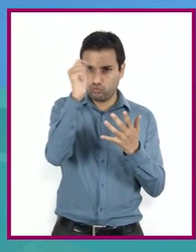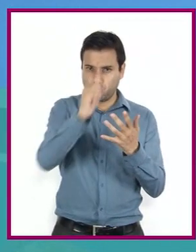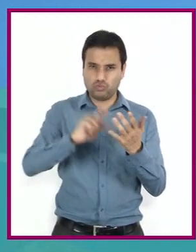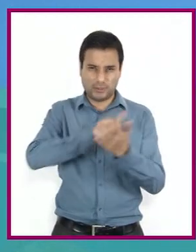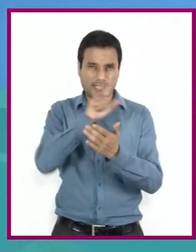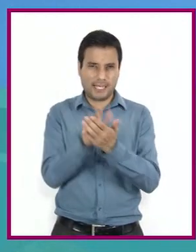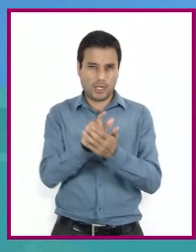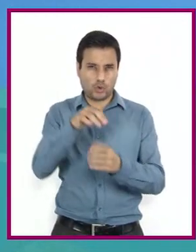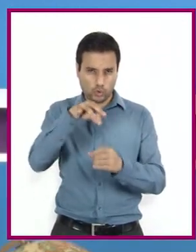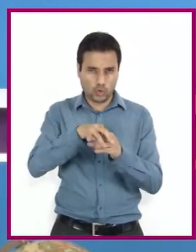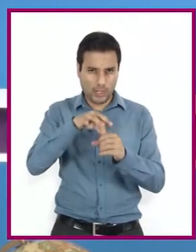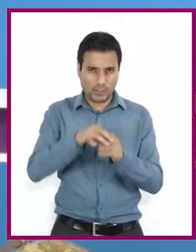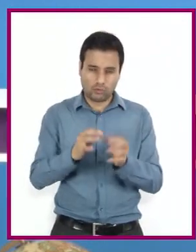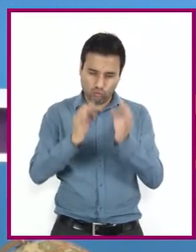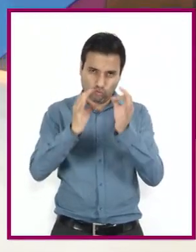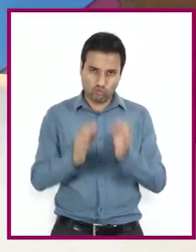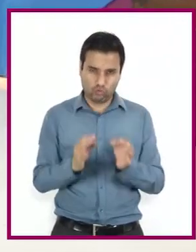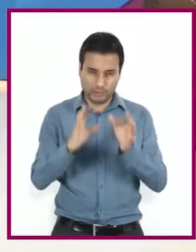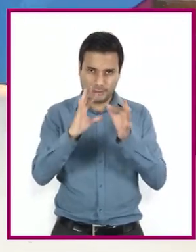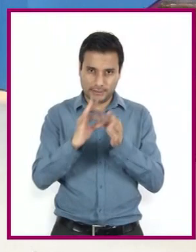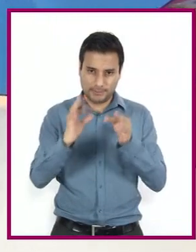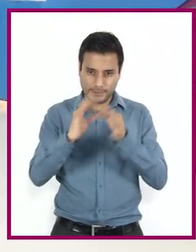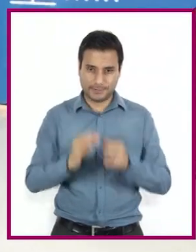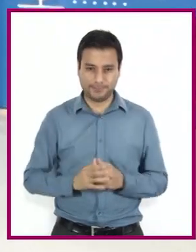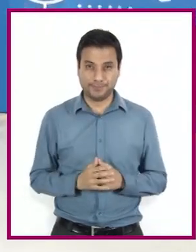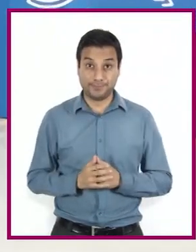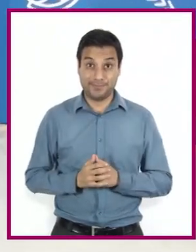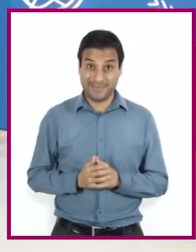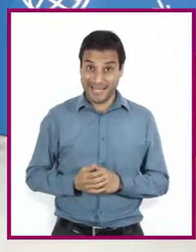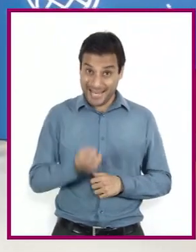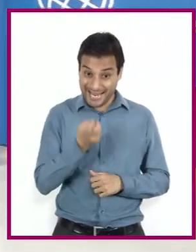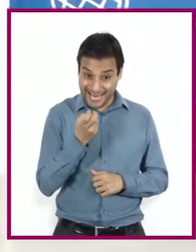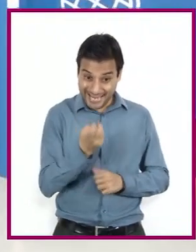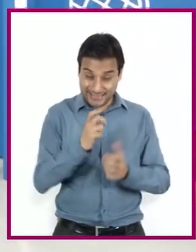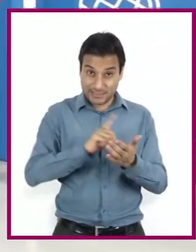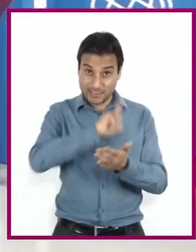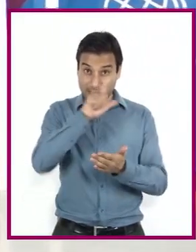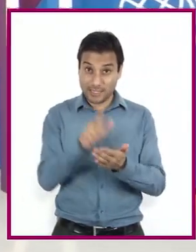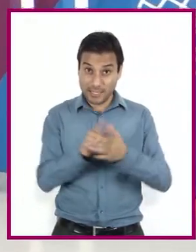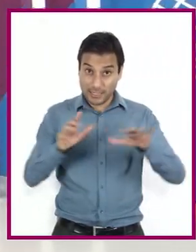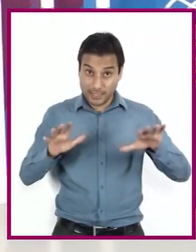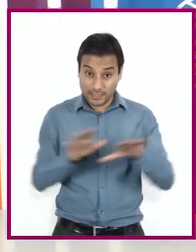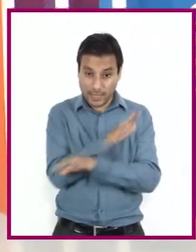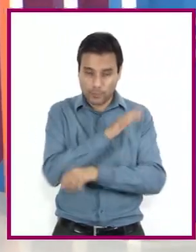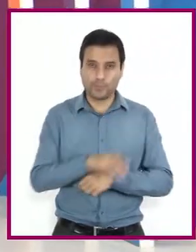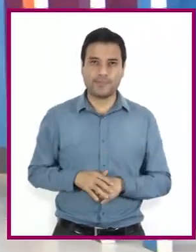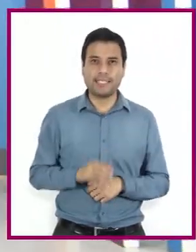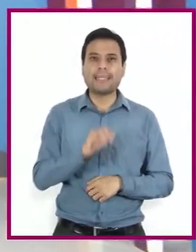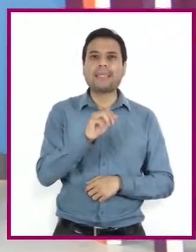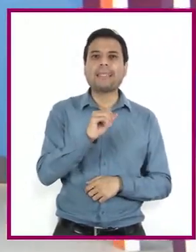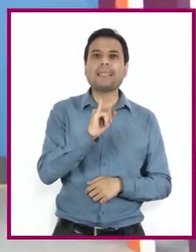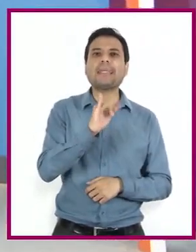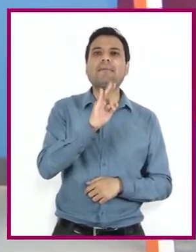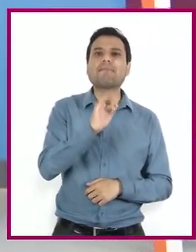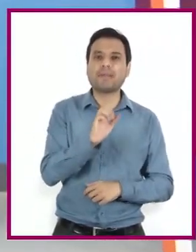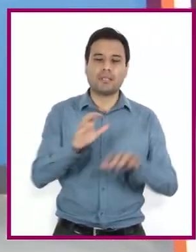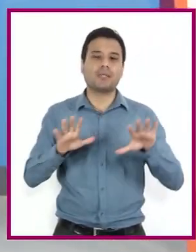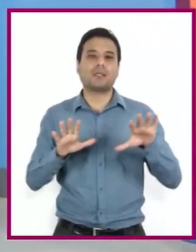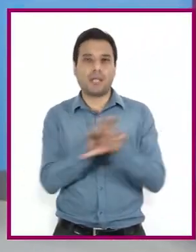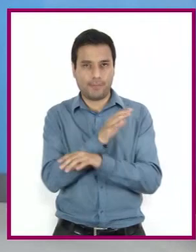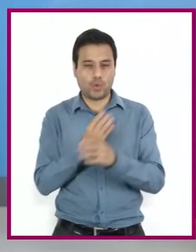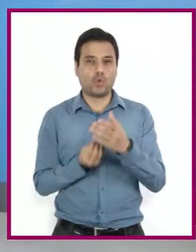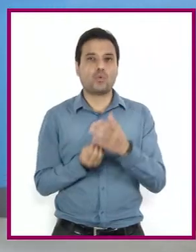electorales, entre otros temas. En esta misma reforma, el IFE se transformó en INE, es